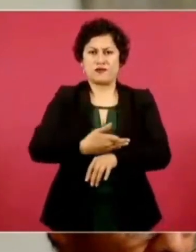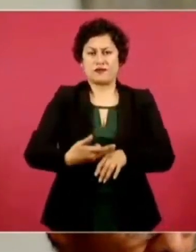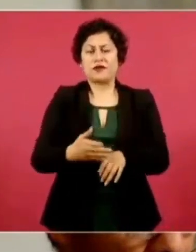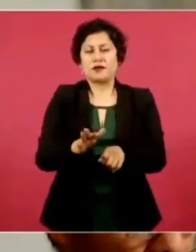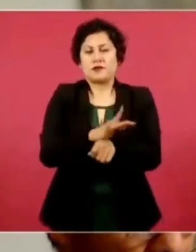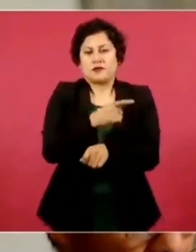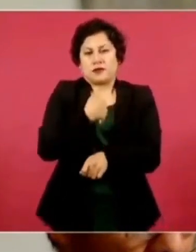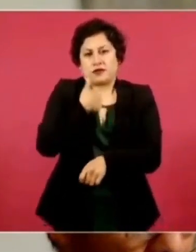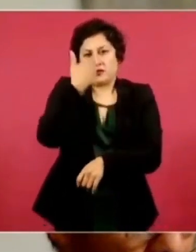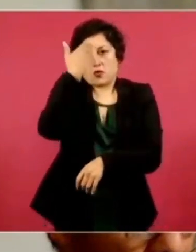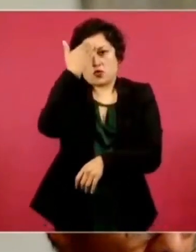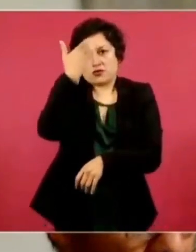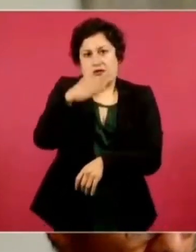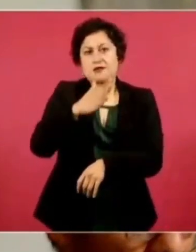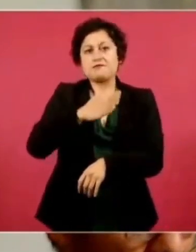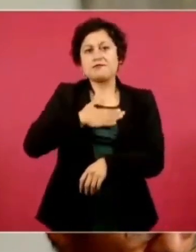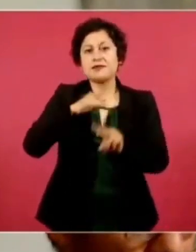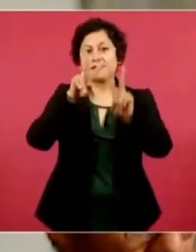sus ariscas, ¿no?